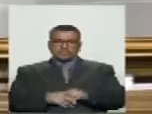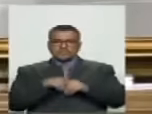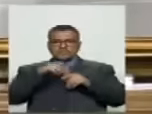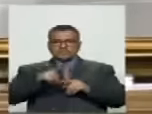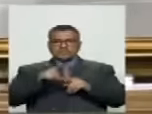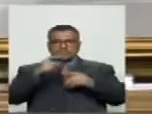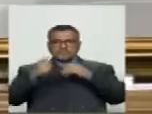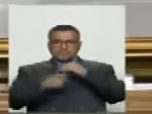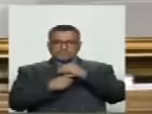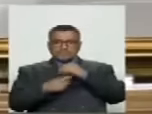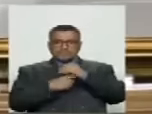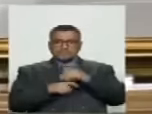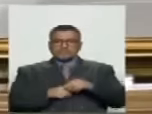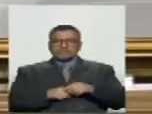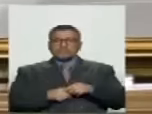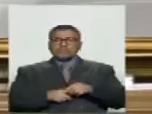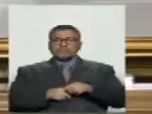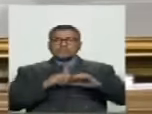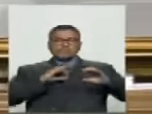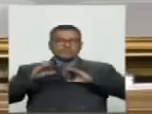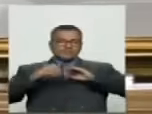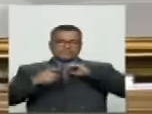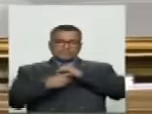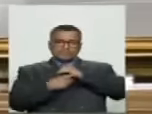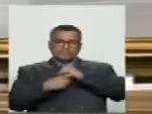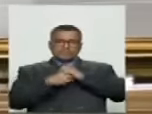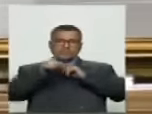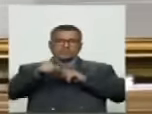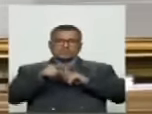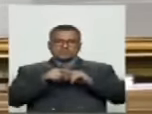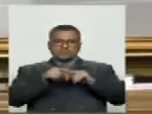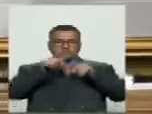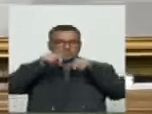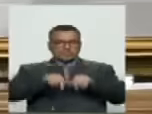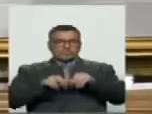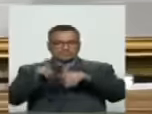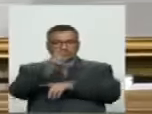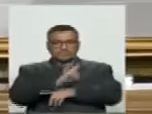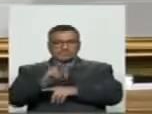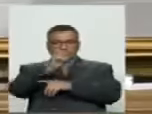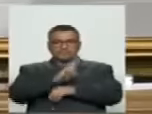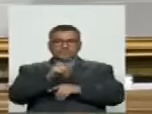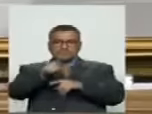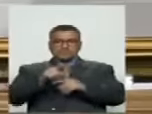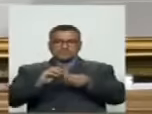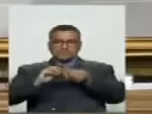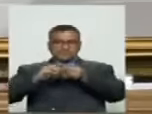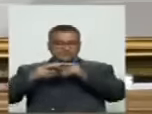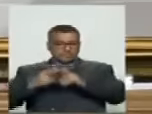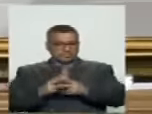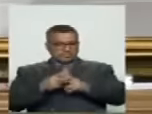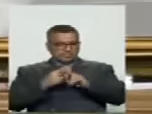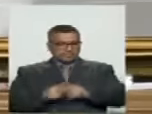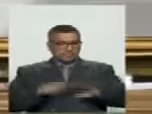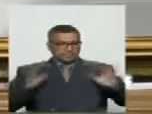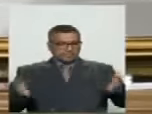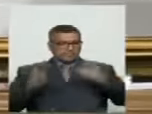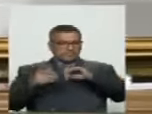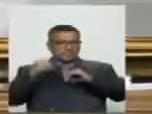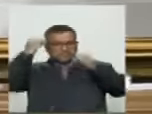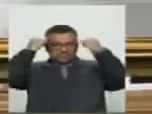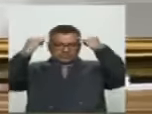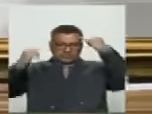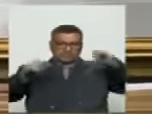de la tecnología, de los medios digitales, para desde ahí utilizarlo como herramienta y promover su